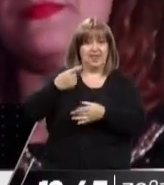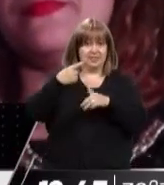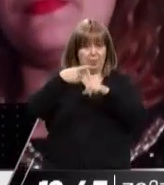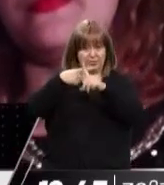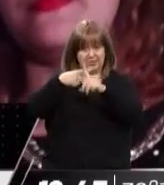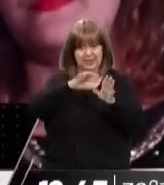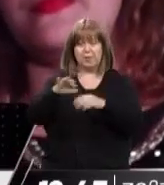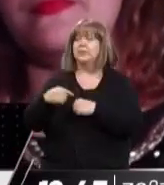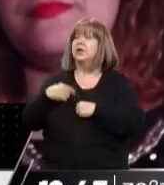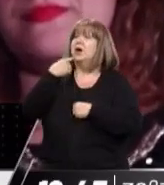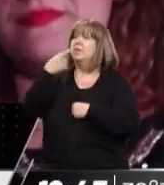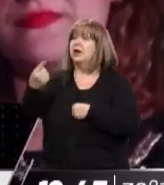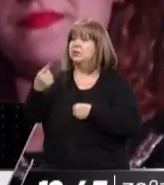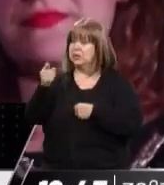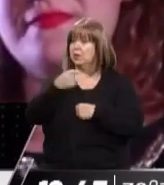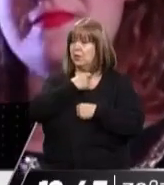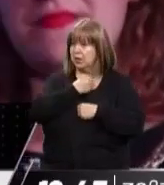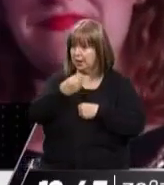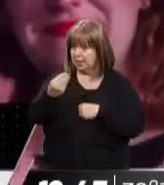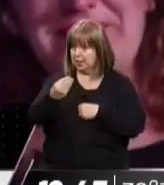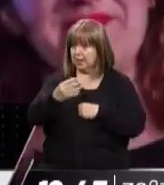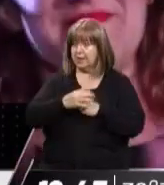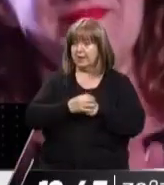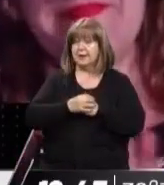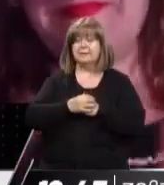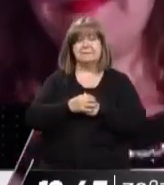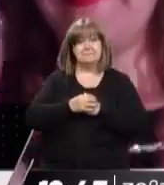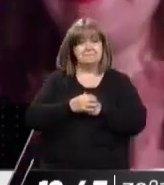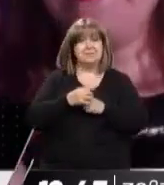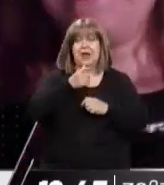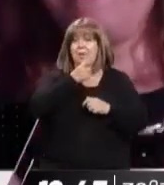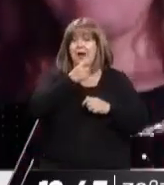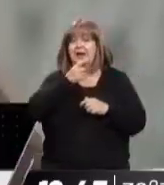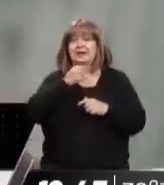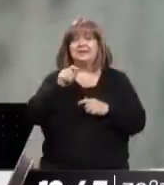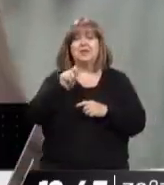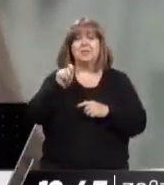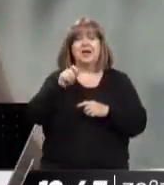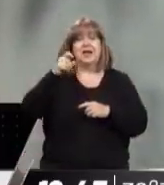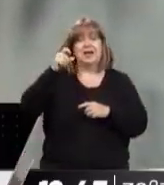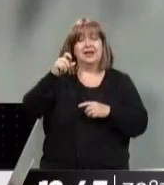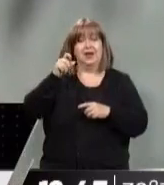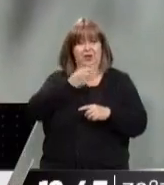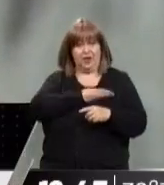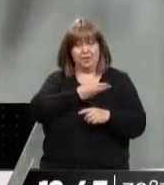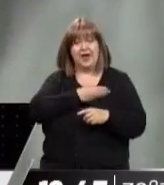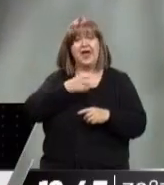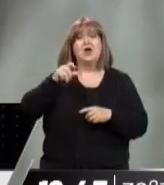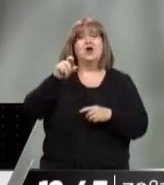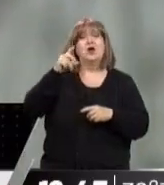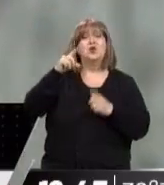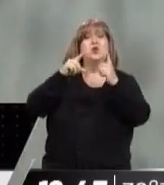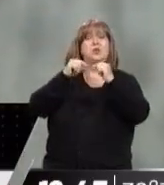Reina Departamental de Guaymallén? Exactamente, se está diciendo que el 10 de febrero es la fiesta departamental de Vendimia de